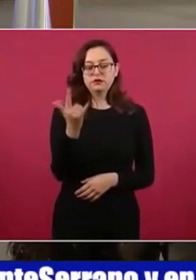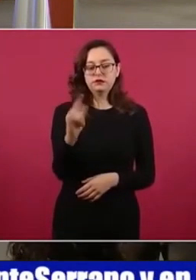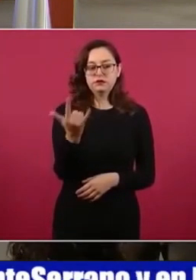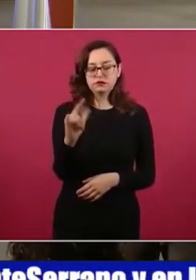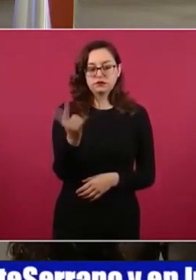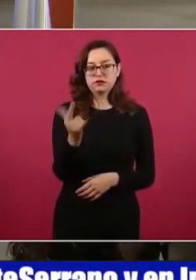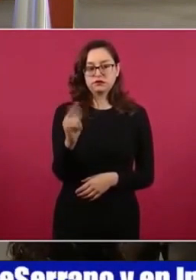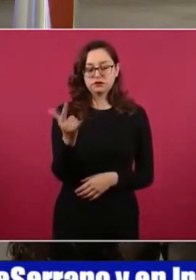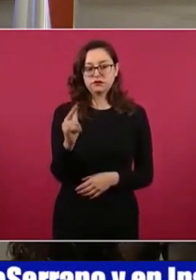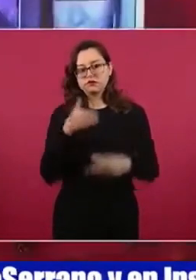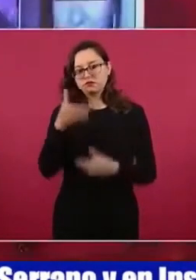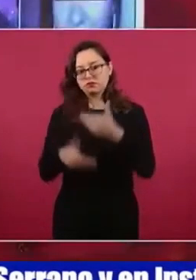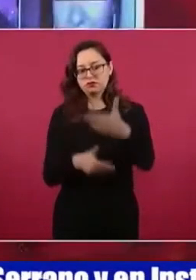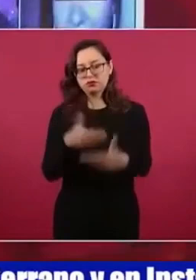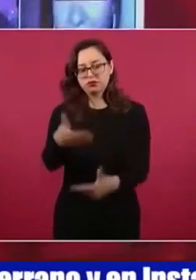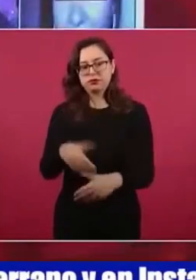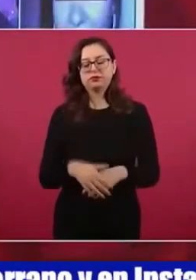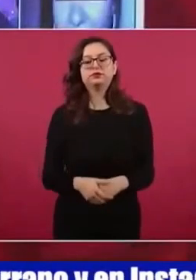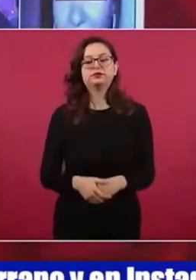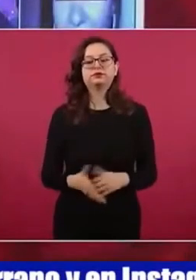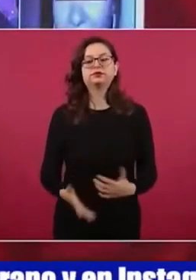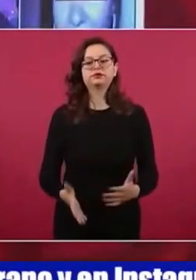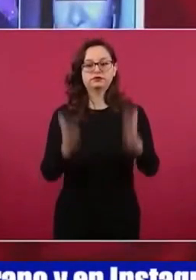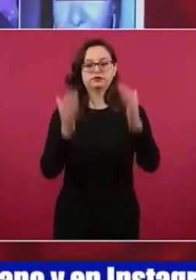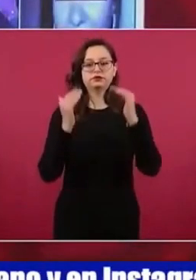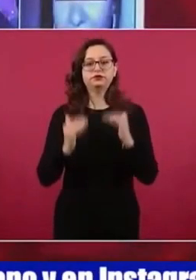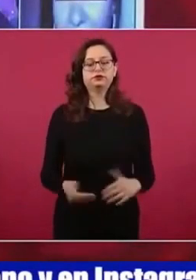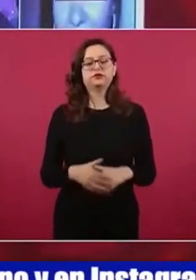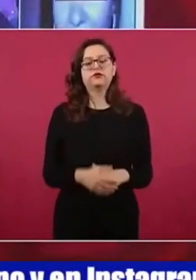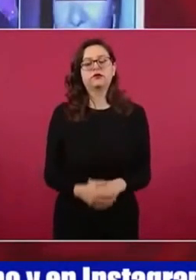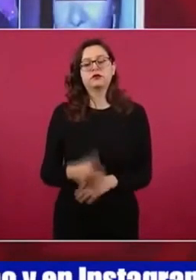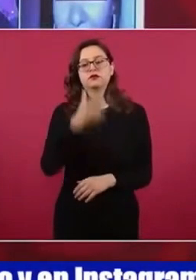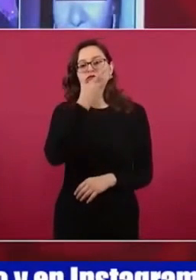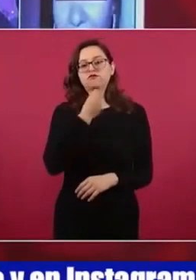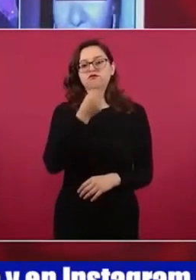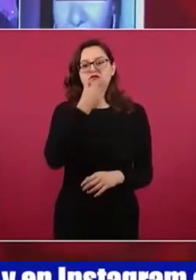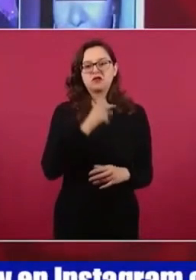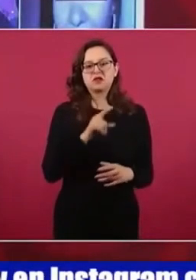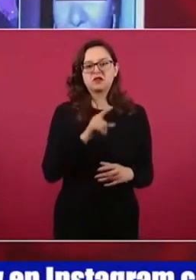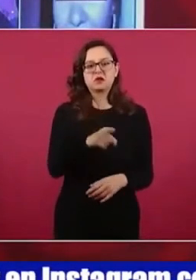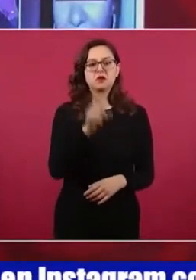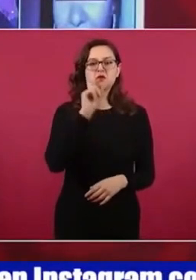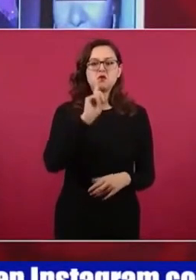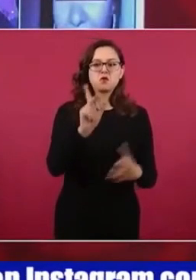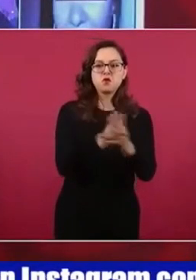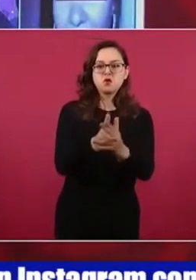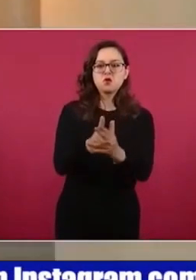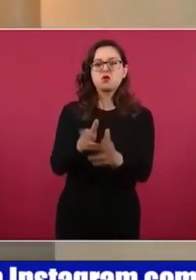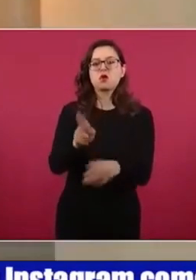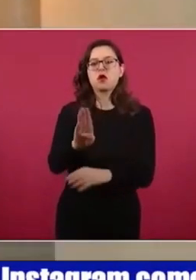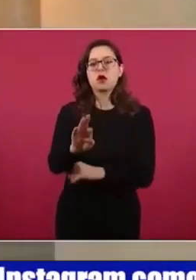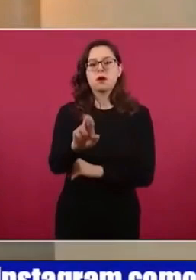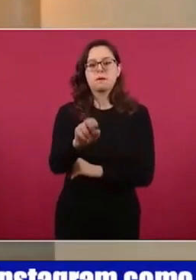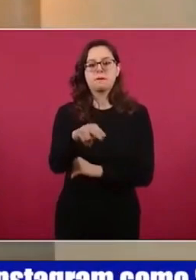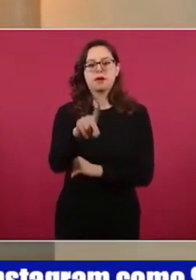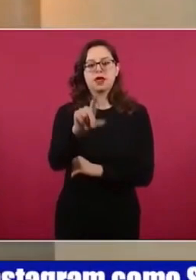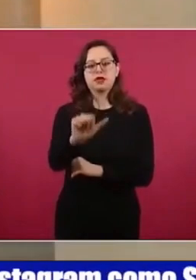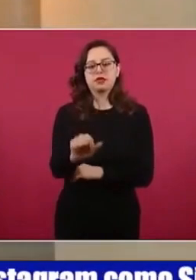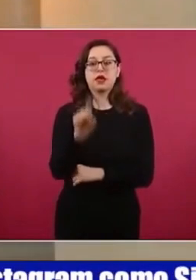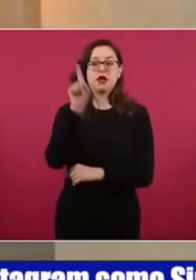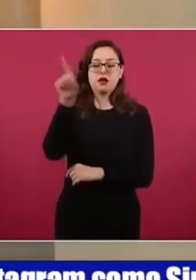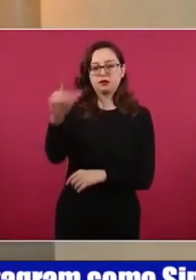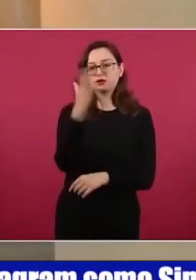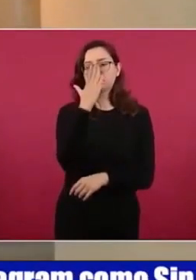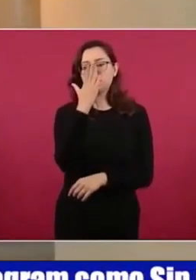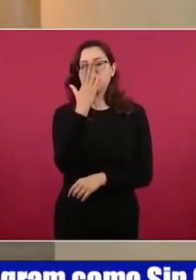en todos los delitos, con excepción de la extorsión, pero incluso en el homicidio doloso, como lo acaba de confirmar